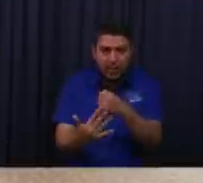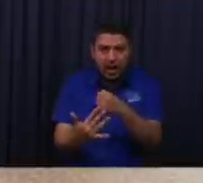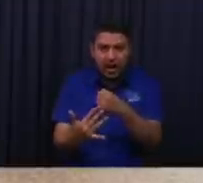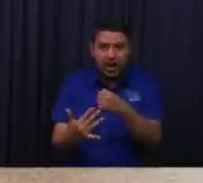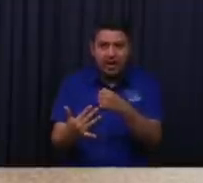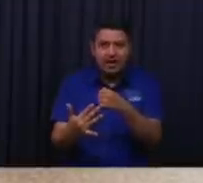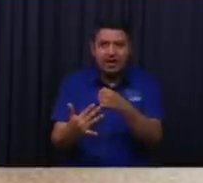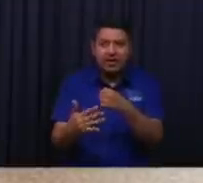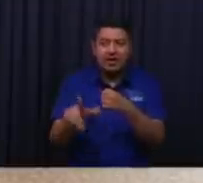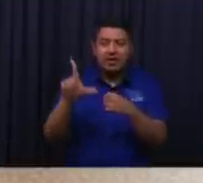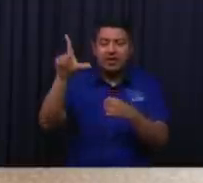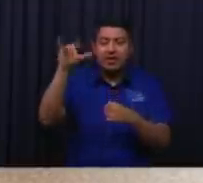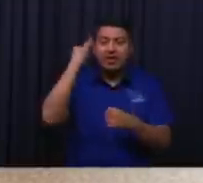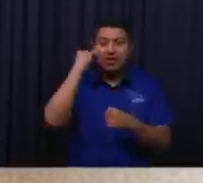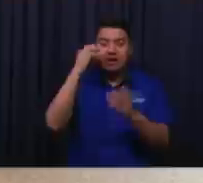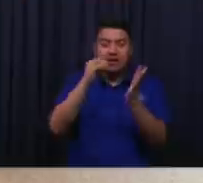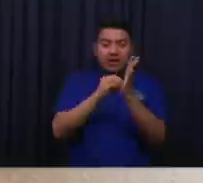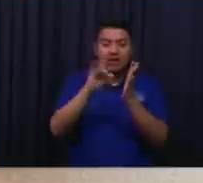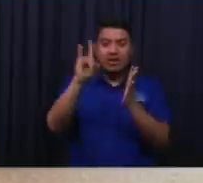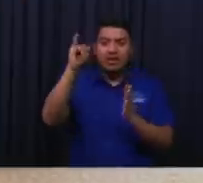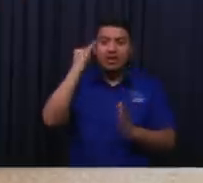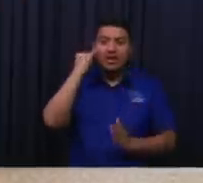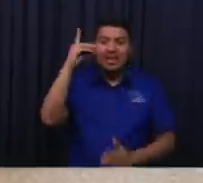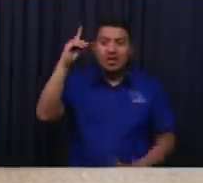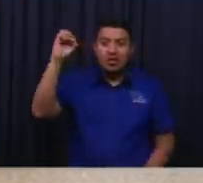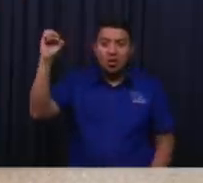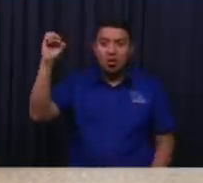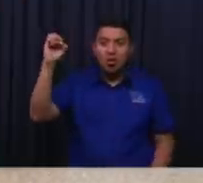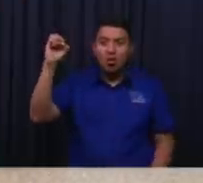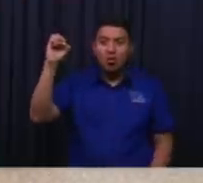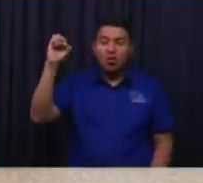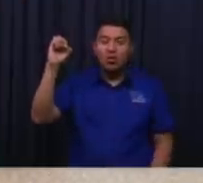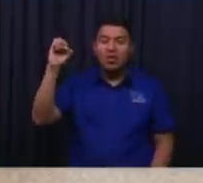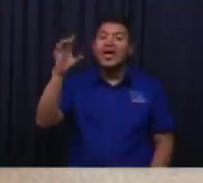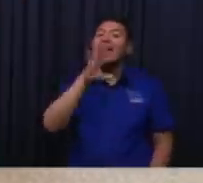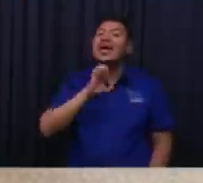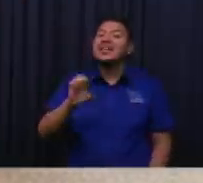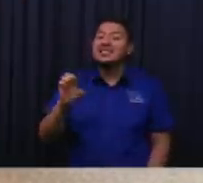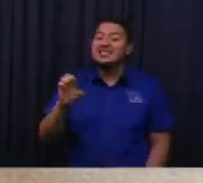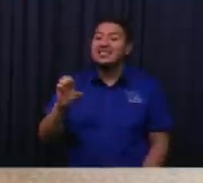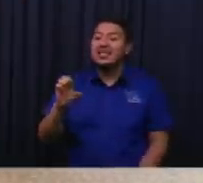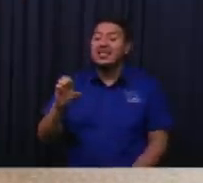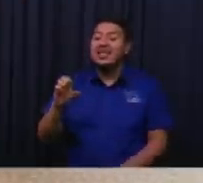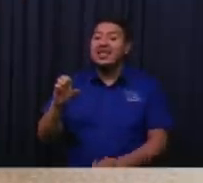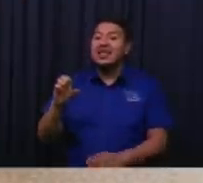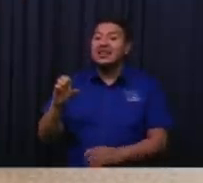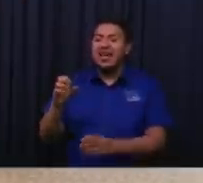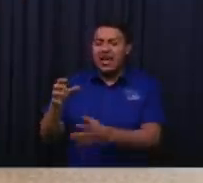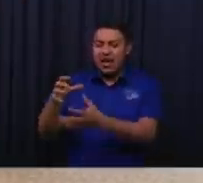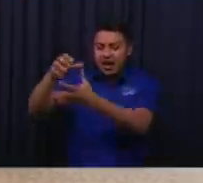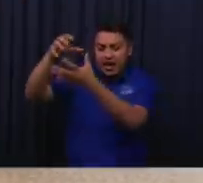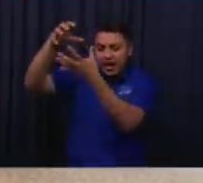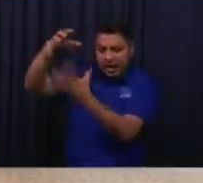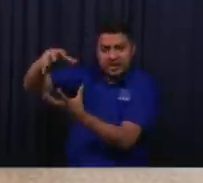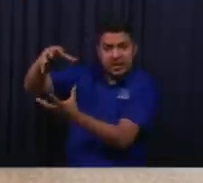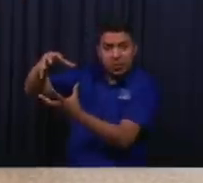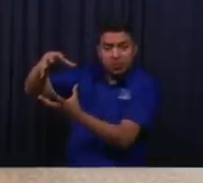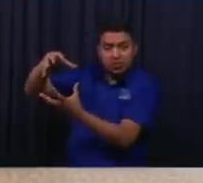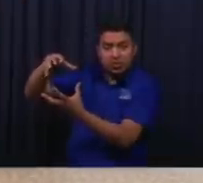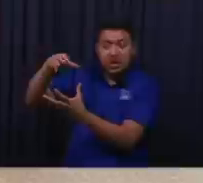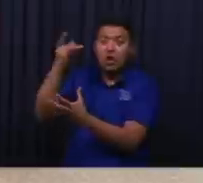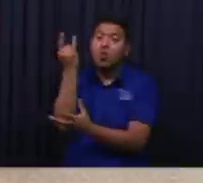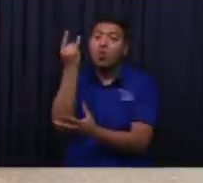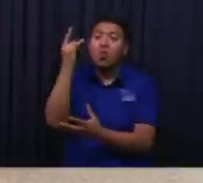hablar bastante. Tal vez en algún momento lo vamos a explicar. Estos racimos proceden de la vid. estamos buscando